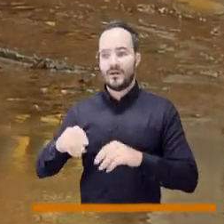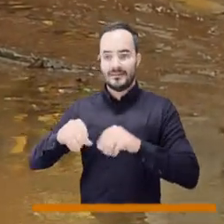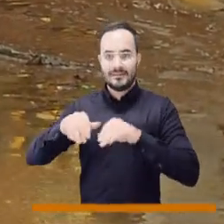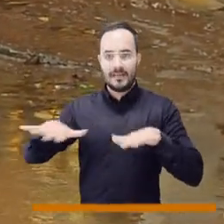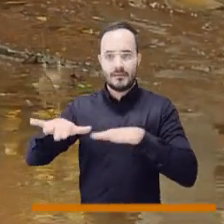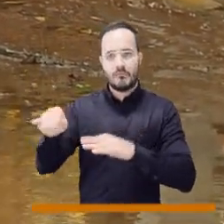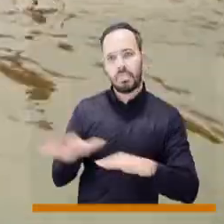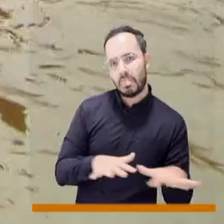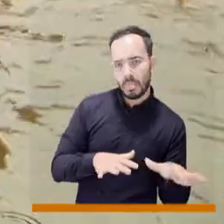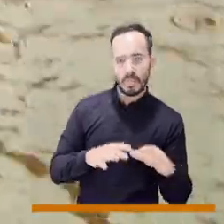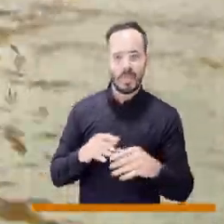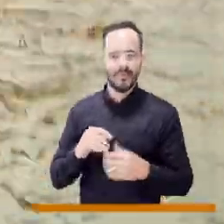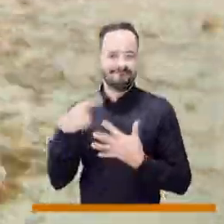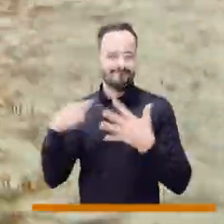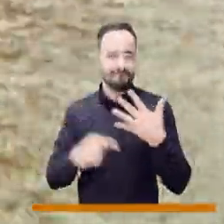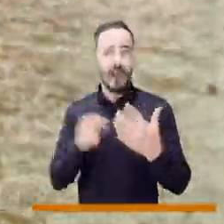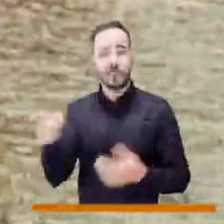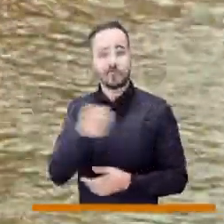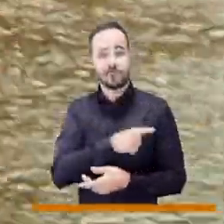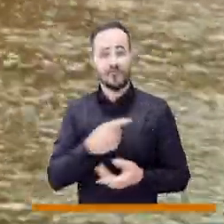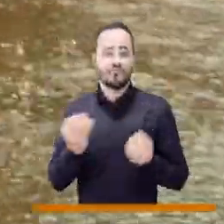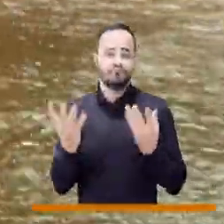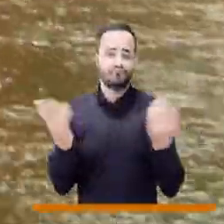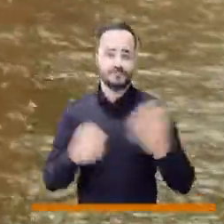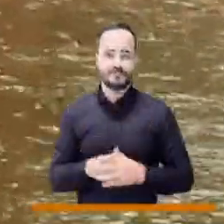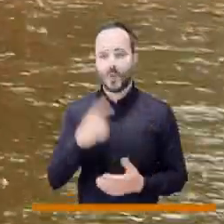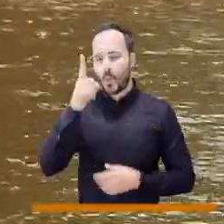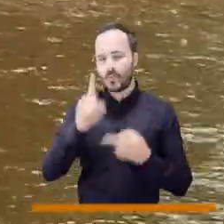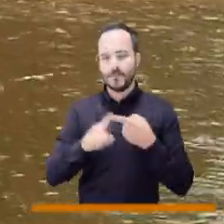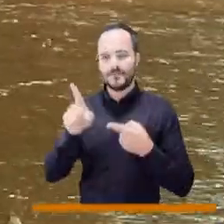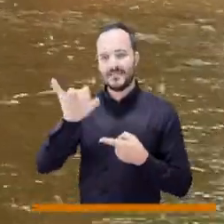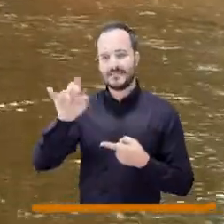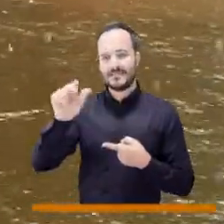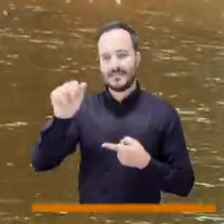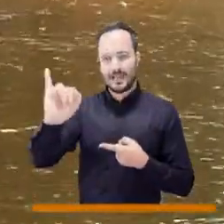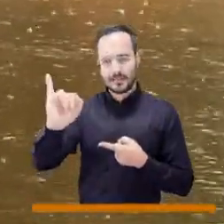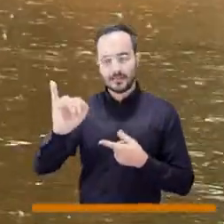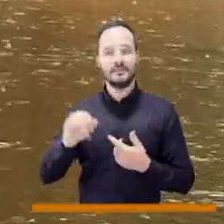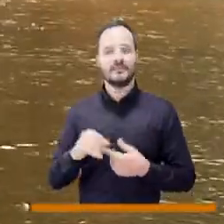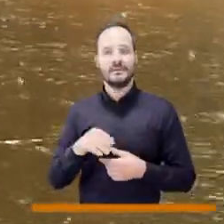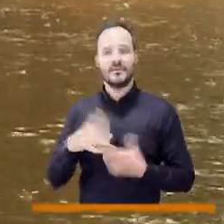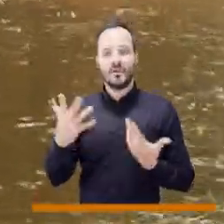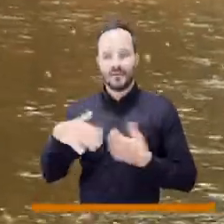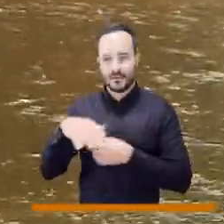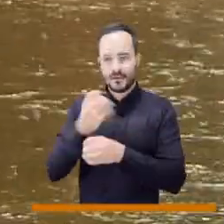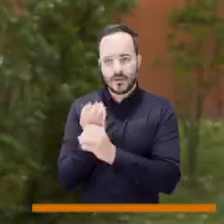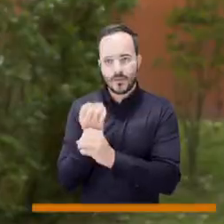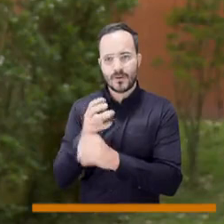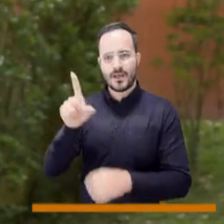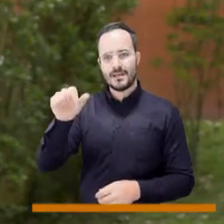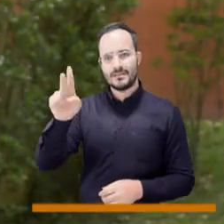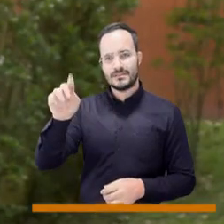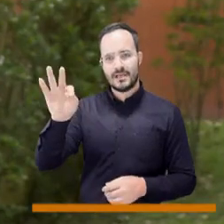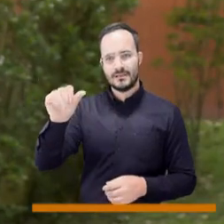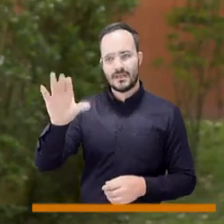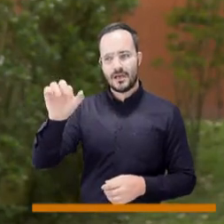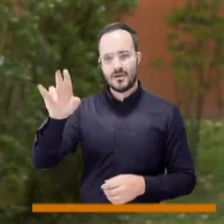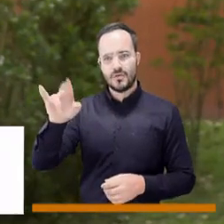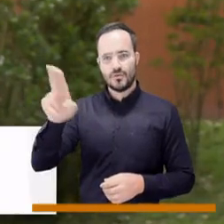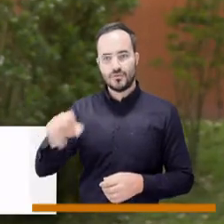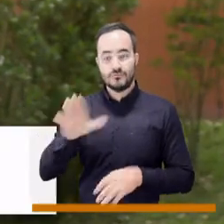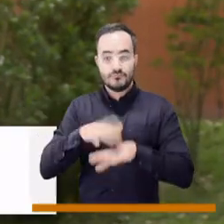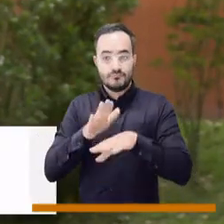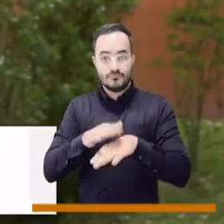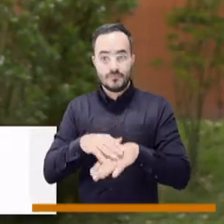avenidas torrenciales. Por poner algunos ejemplos, la comunidad del sector El Sinaí, en la comuna Santa Cruz. Es una comunidad que vive en